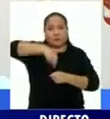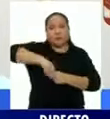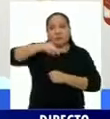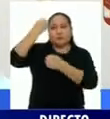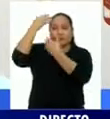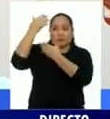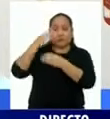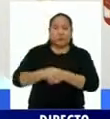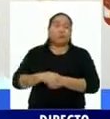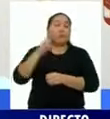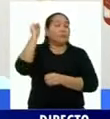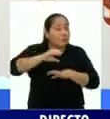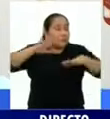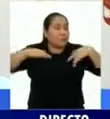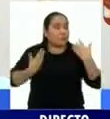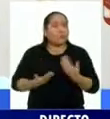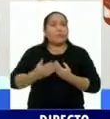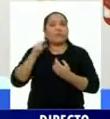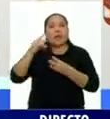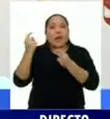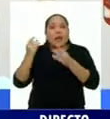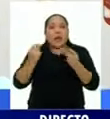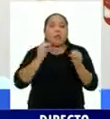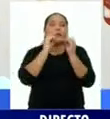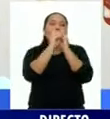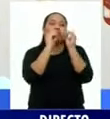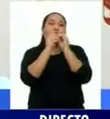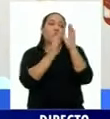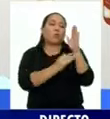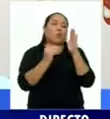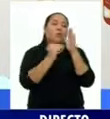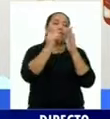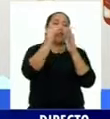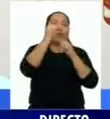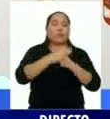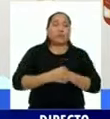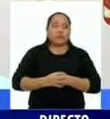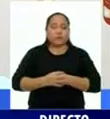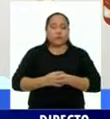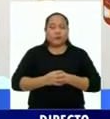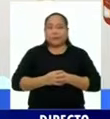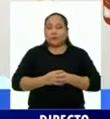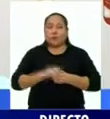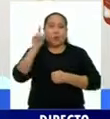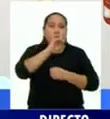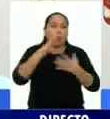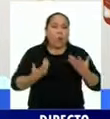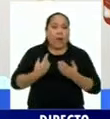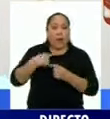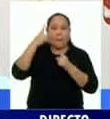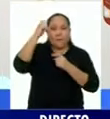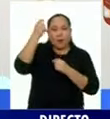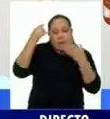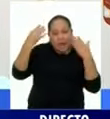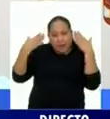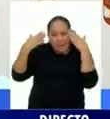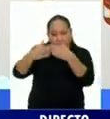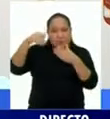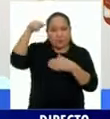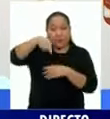podrá hacerse a una velocidad un poco mayor. No hay políticas específicas para